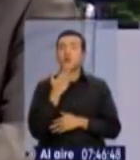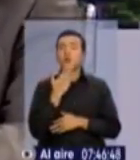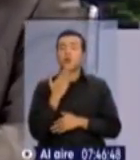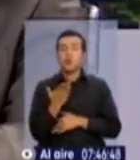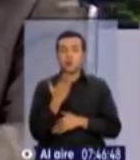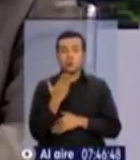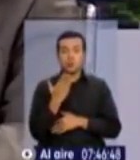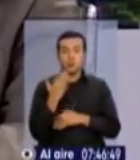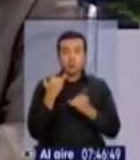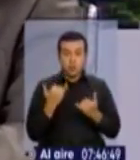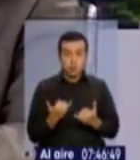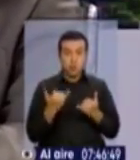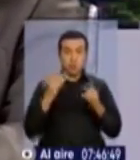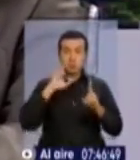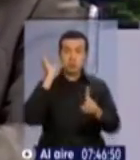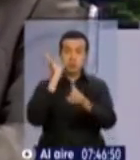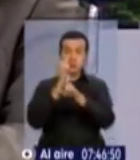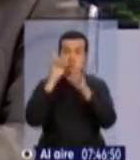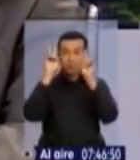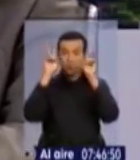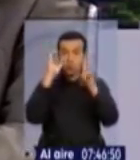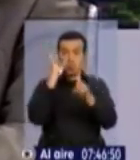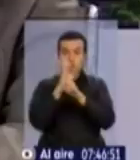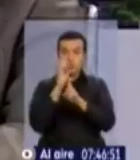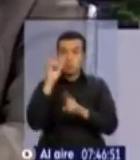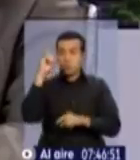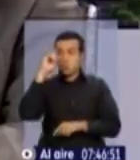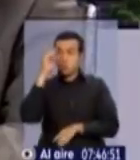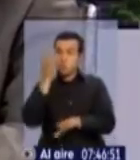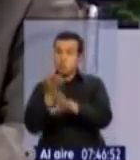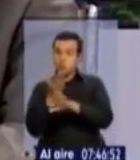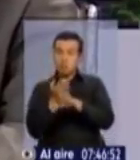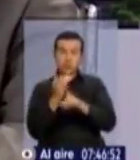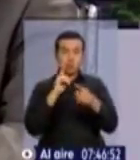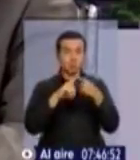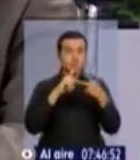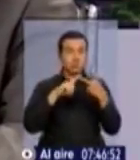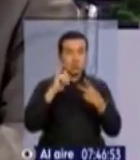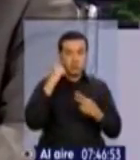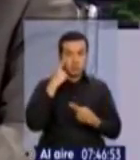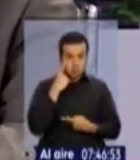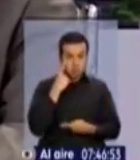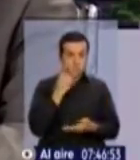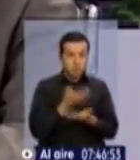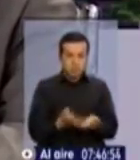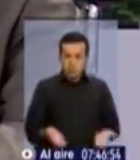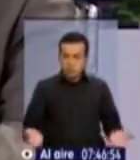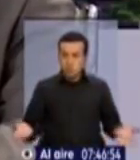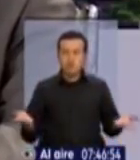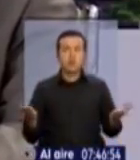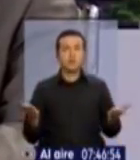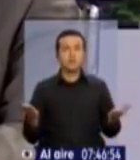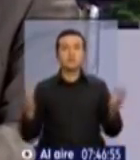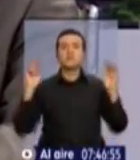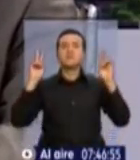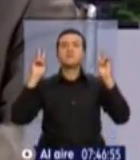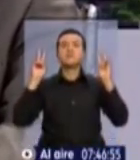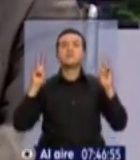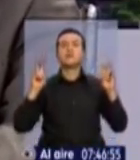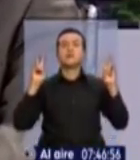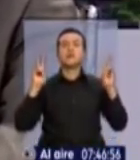ahora te critican lo que está planteando el gobierno y te ponen una sola cosa en la mesa no es cierto digamos que el